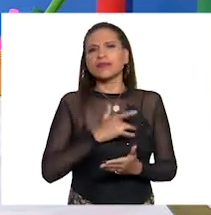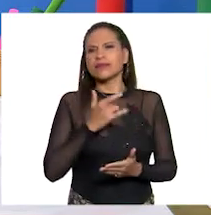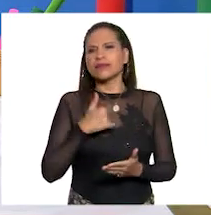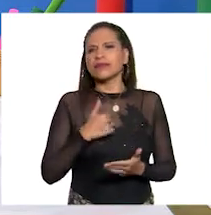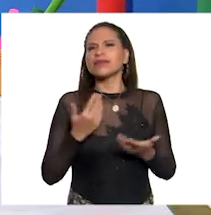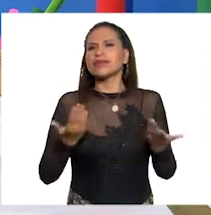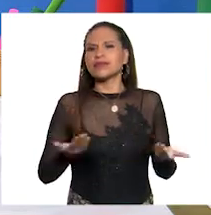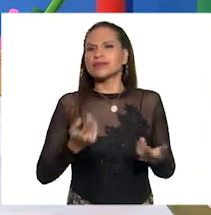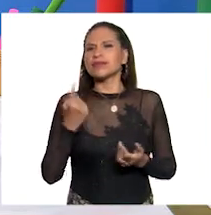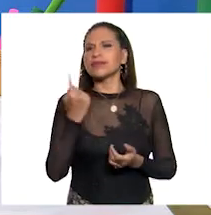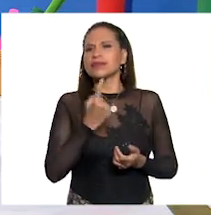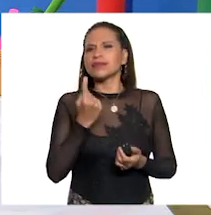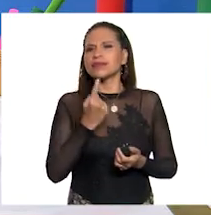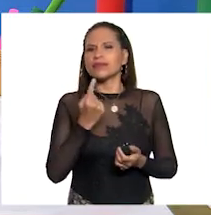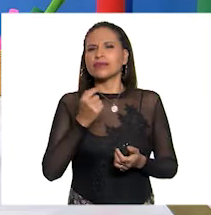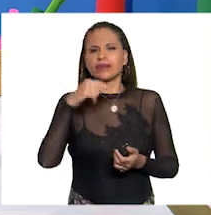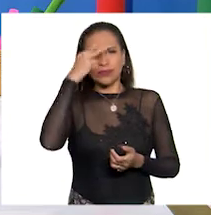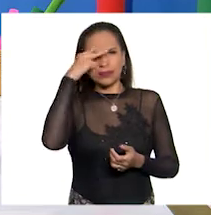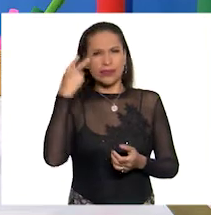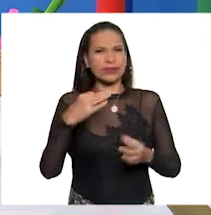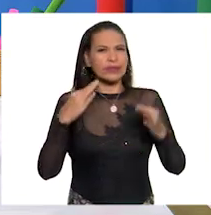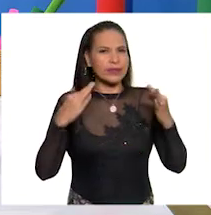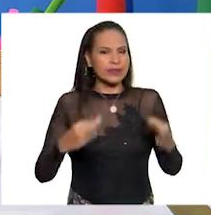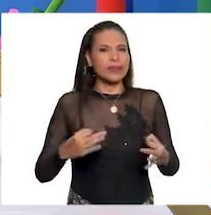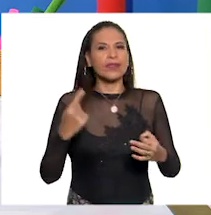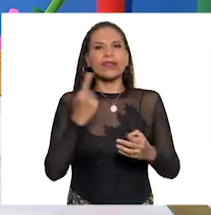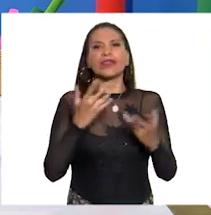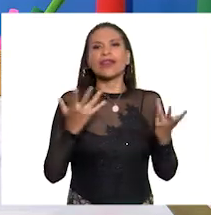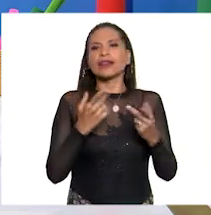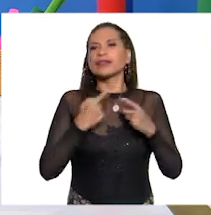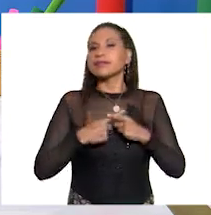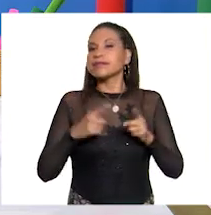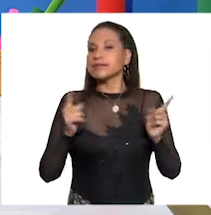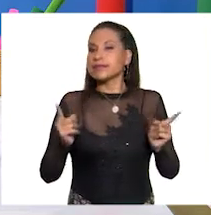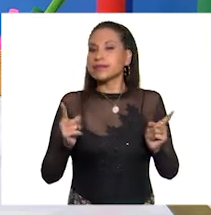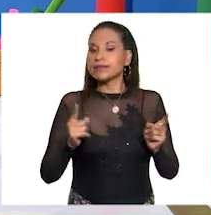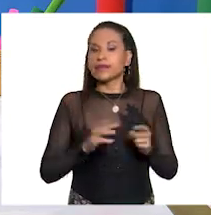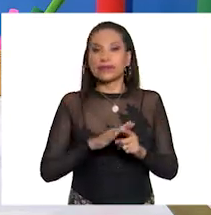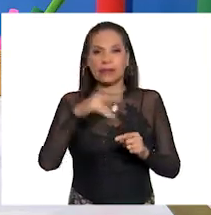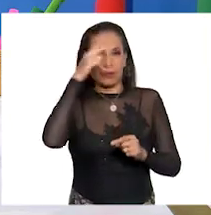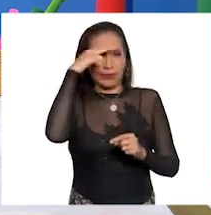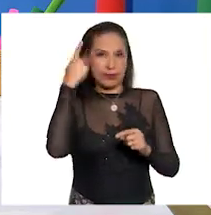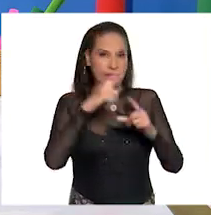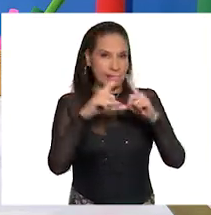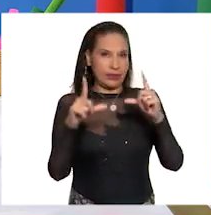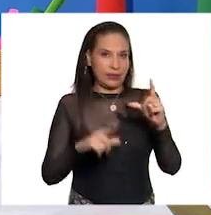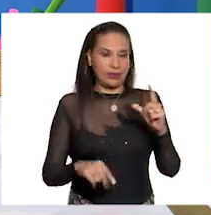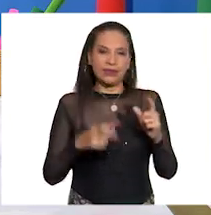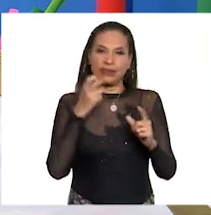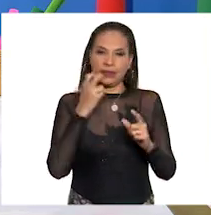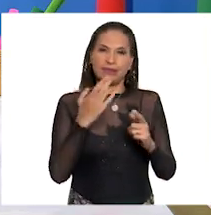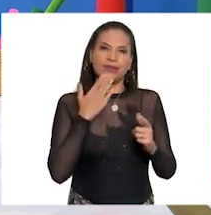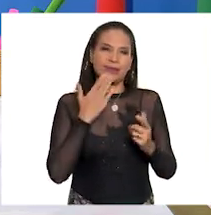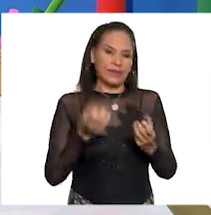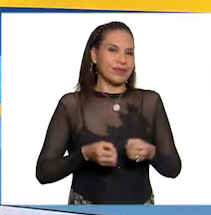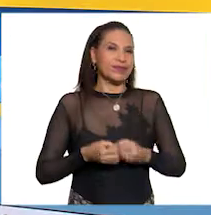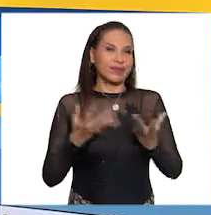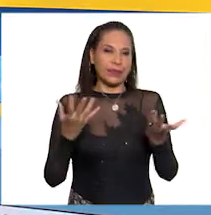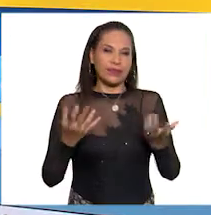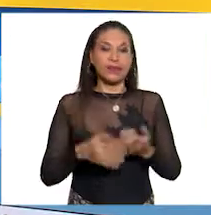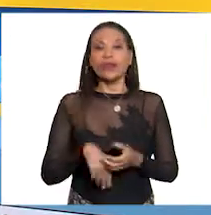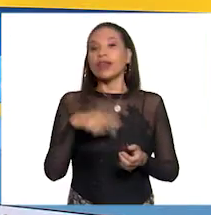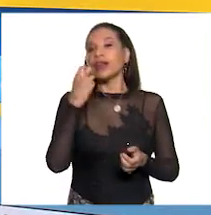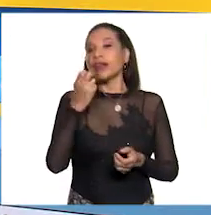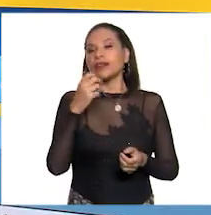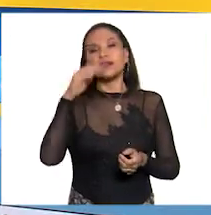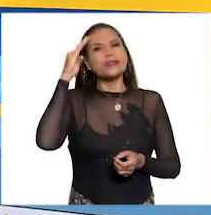ocurre ¿qué es ser mexicano? ¿O qué hace diferentes a los mexicanos? ¡Excelente! ¡Claro! Esa